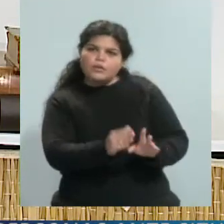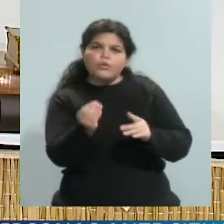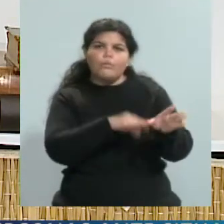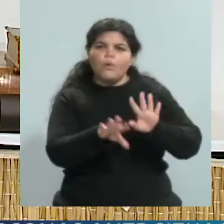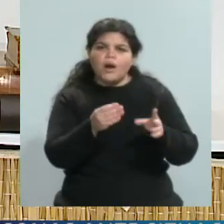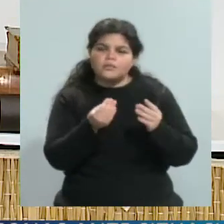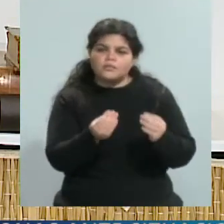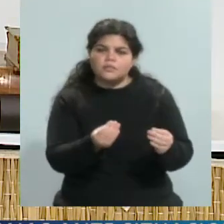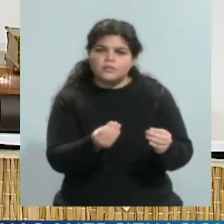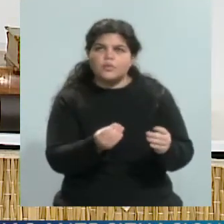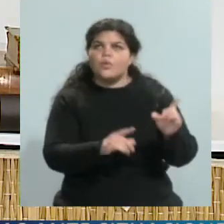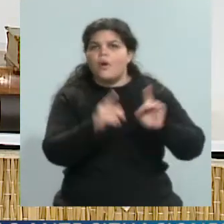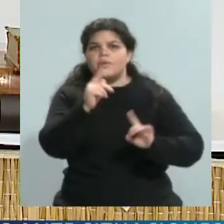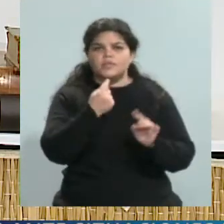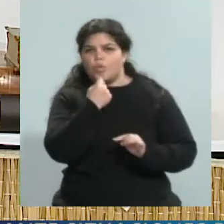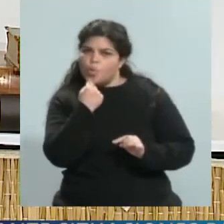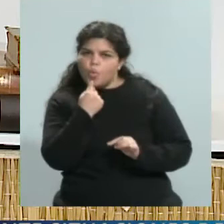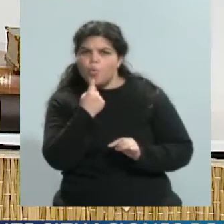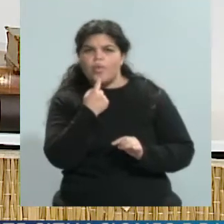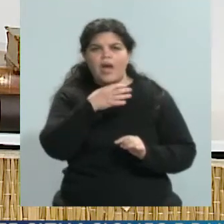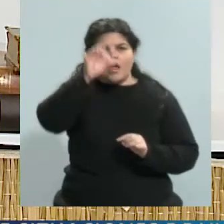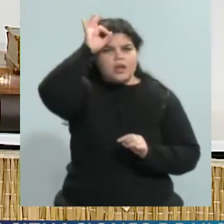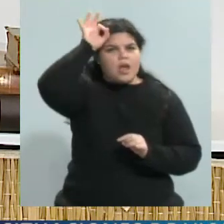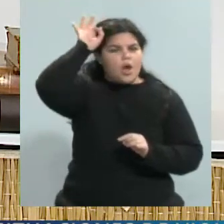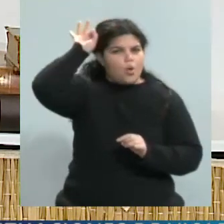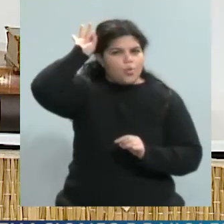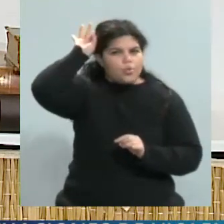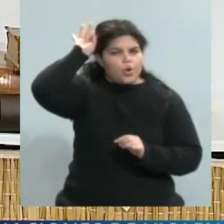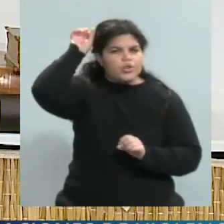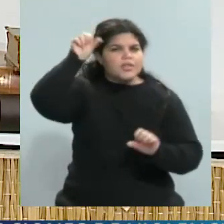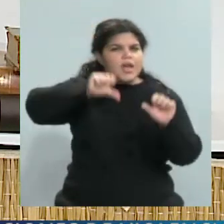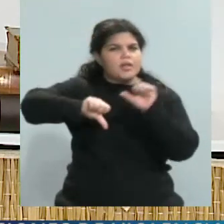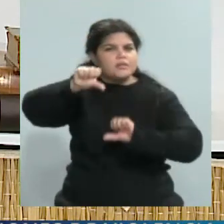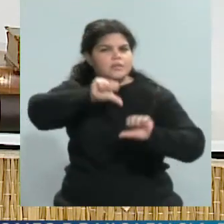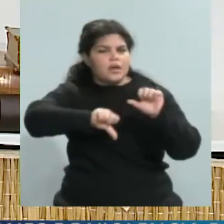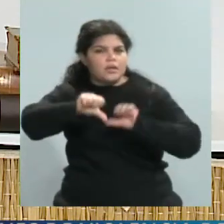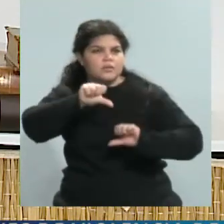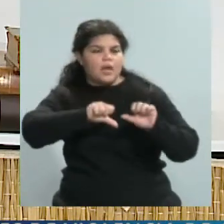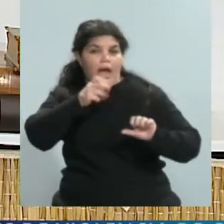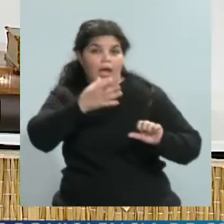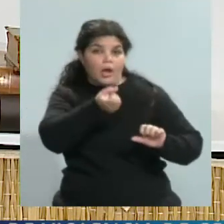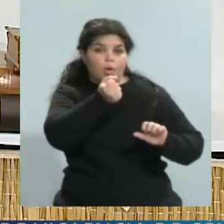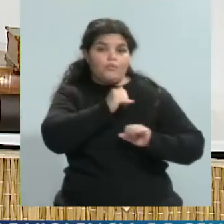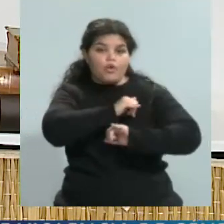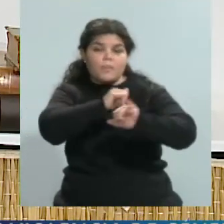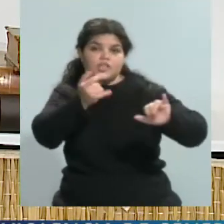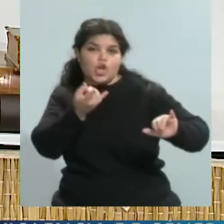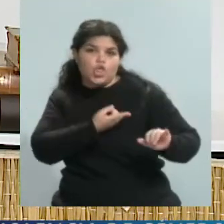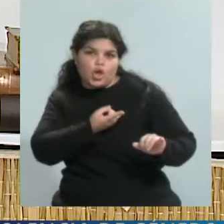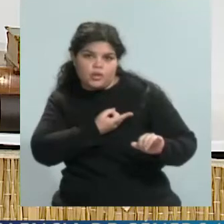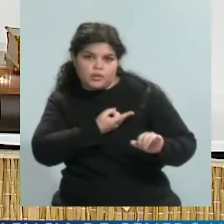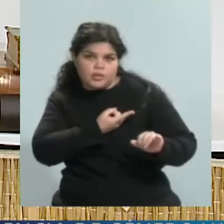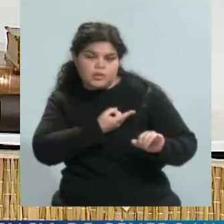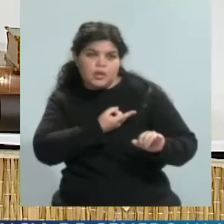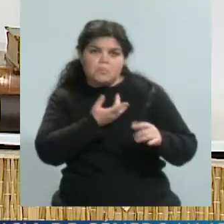inquietud con respecto al coaching y a las neurociencias, si en definitiva puede encontrar primero la información y en caso de querer